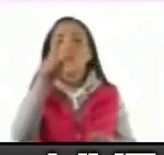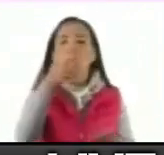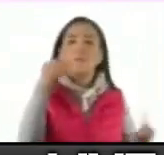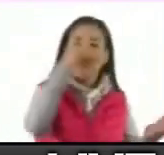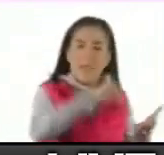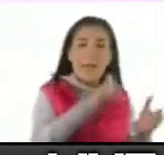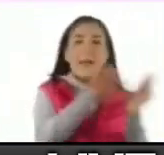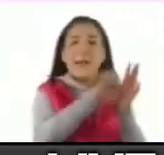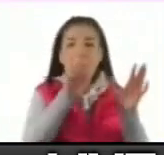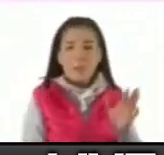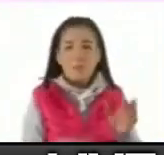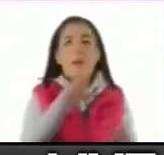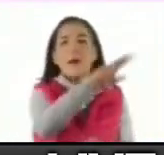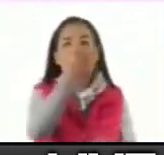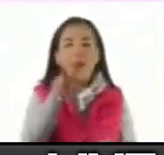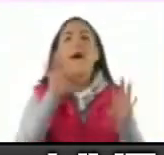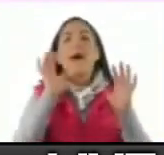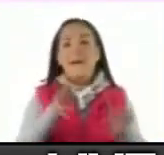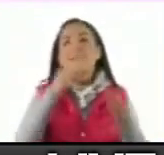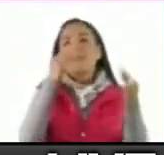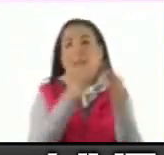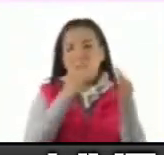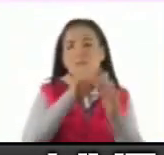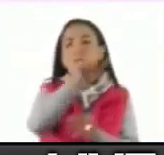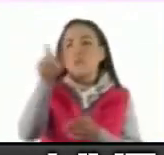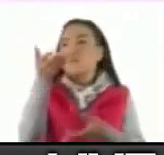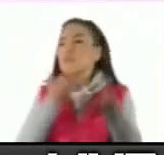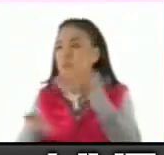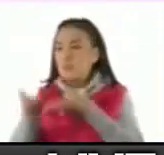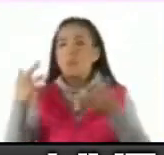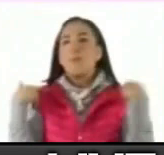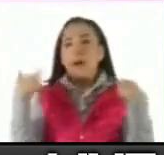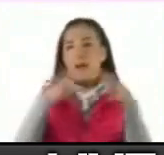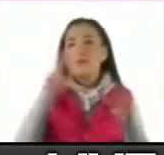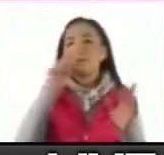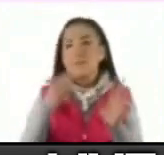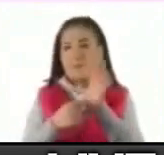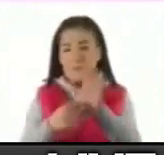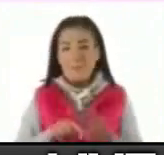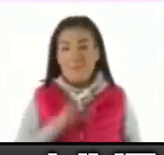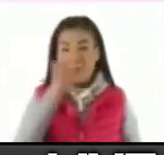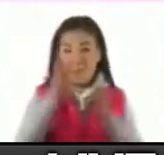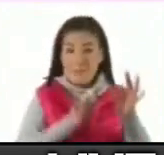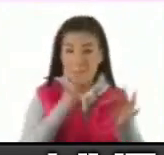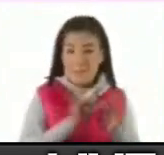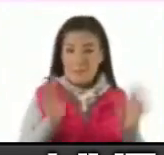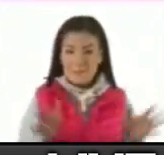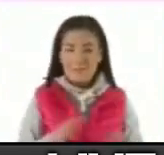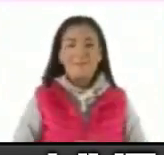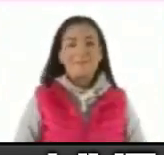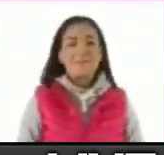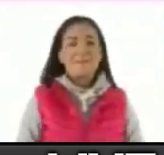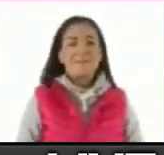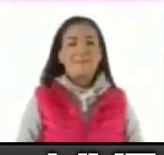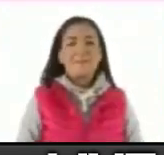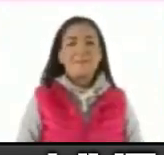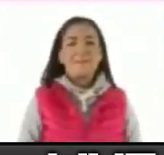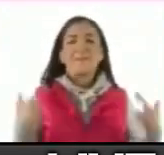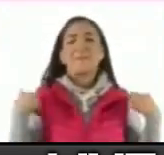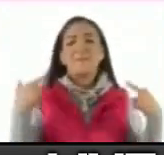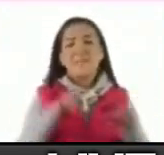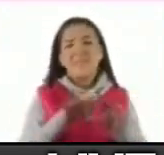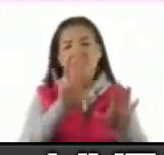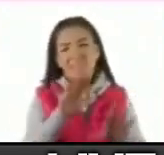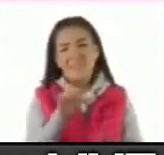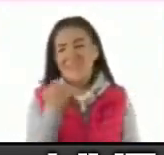que desde casa lo puedan compartir con sus compañeros y profesores. ¿Listos? Maestro,